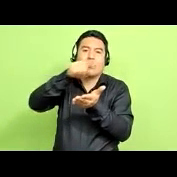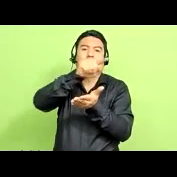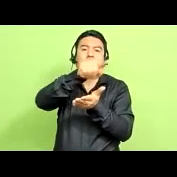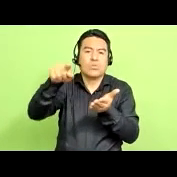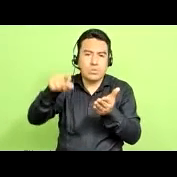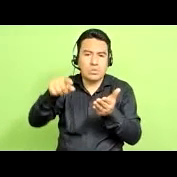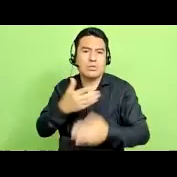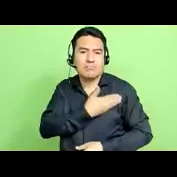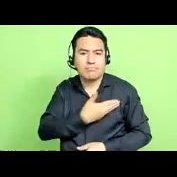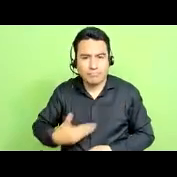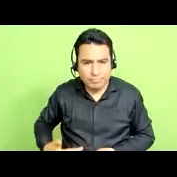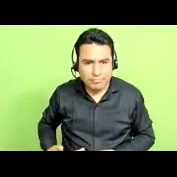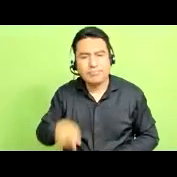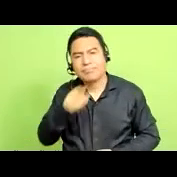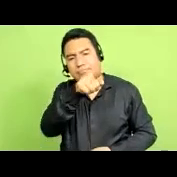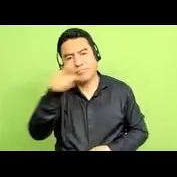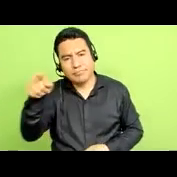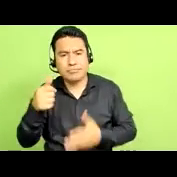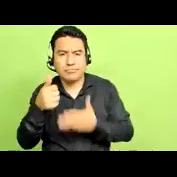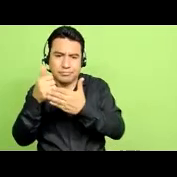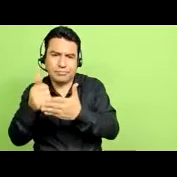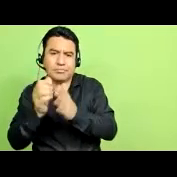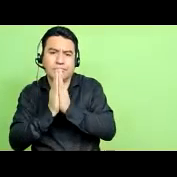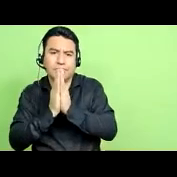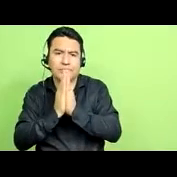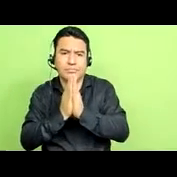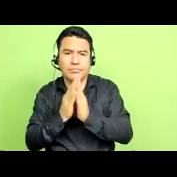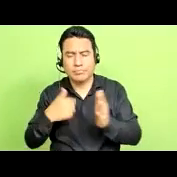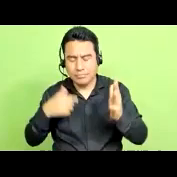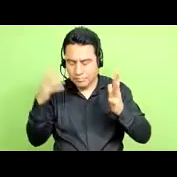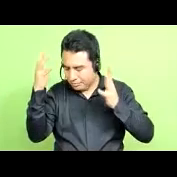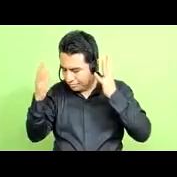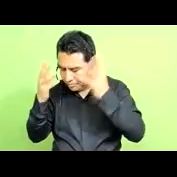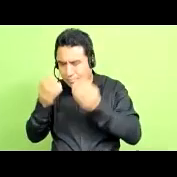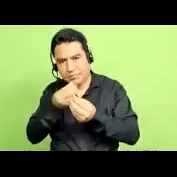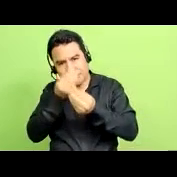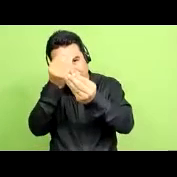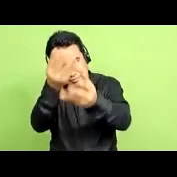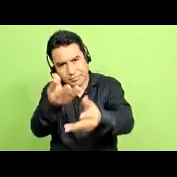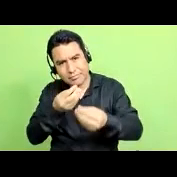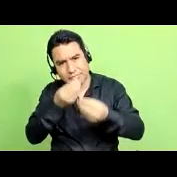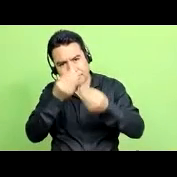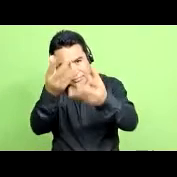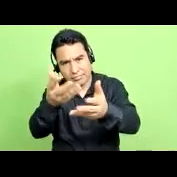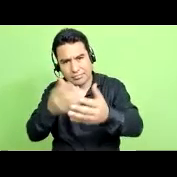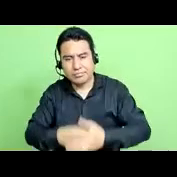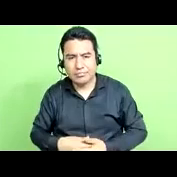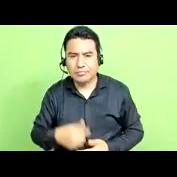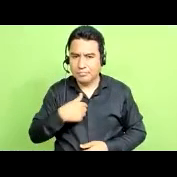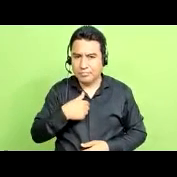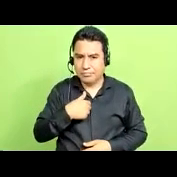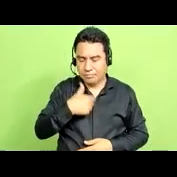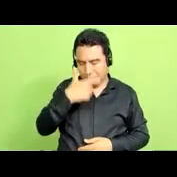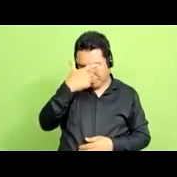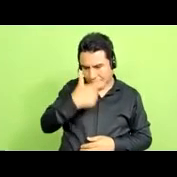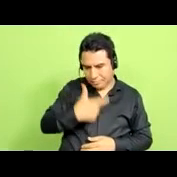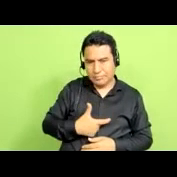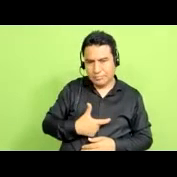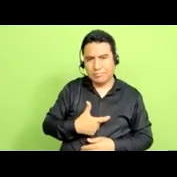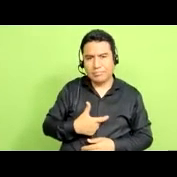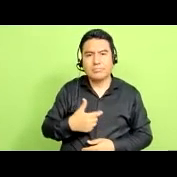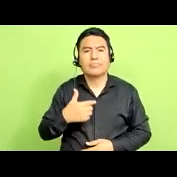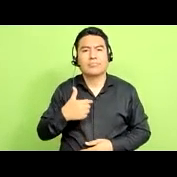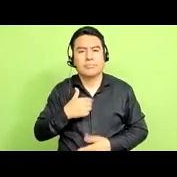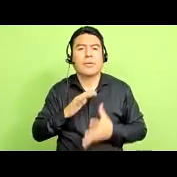entidad del gobierno llevar esta preocupación de mi parte es mi historia